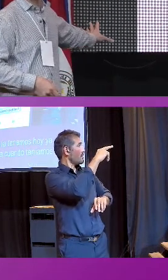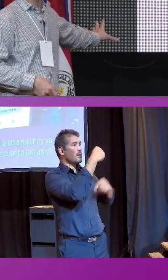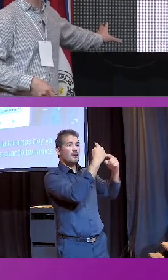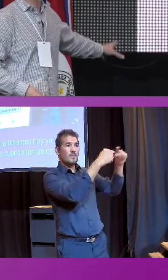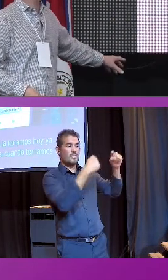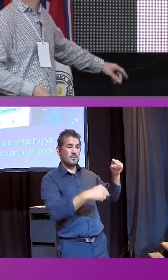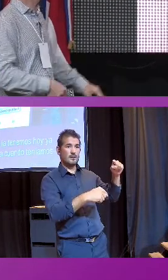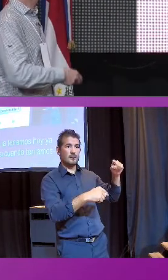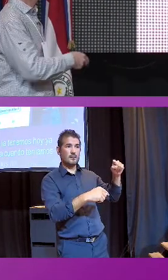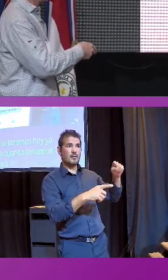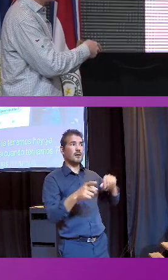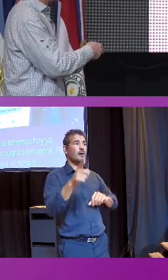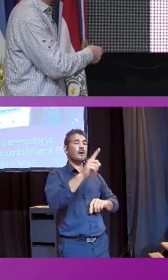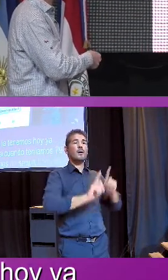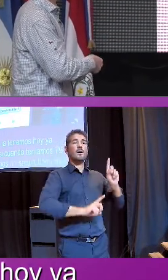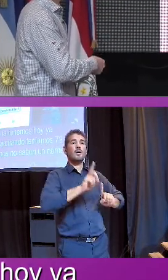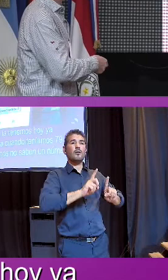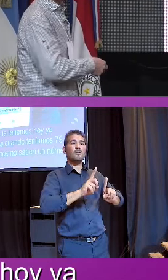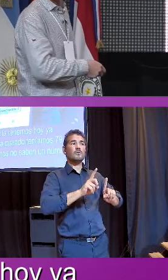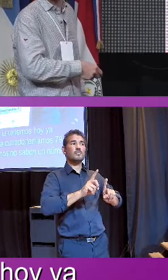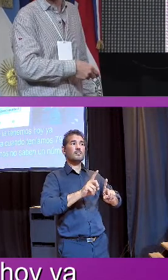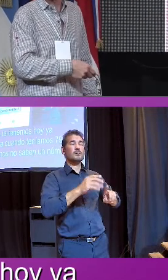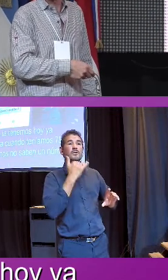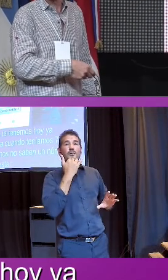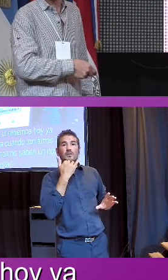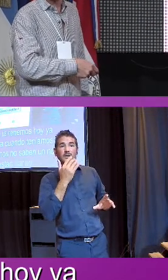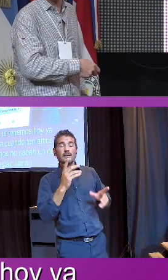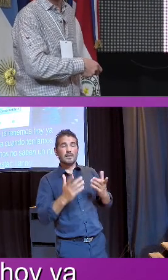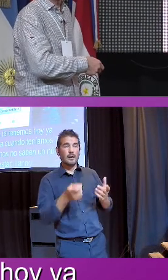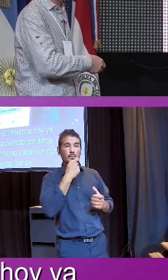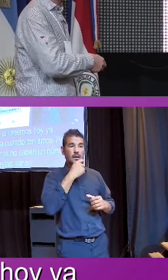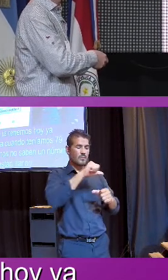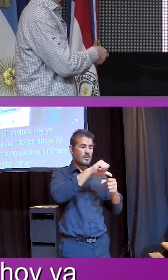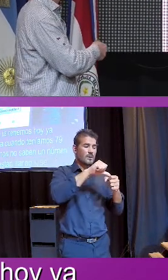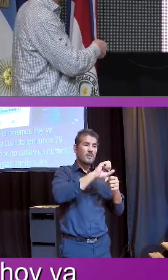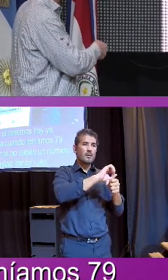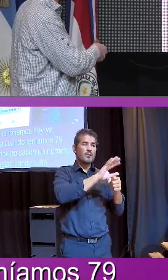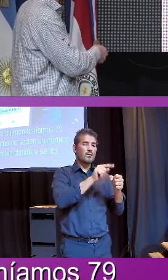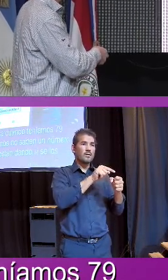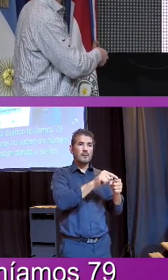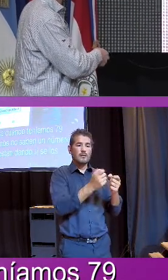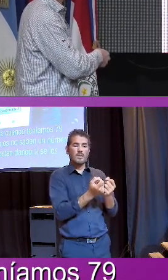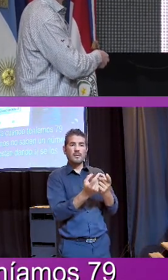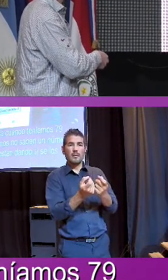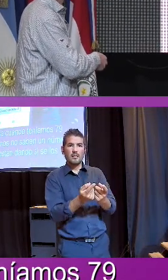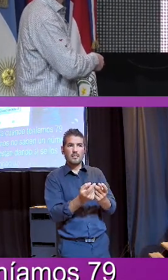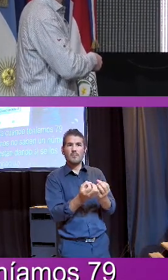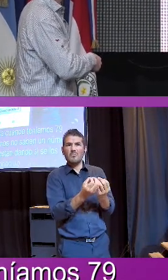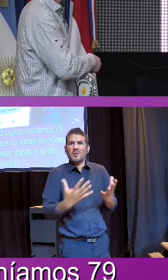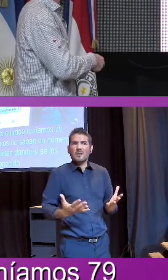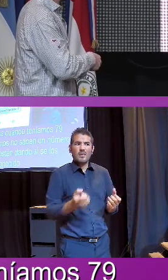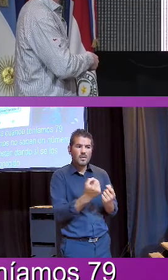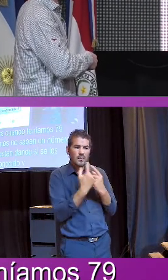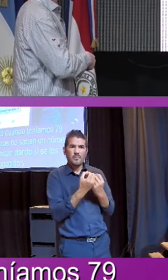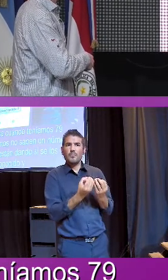de lo que algunos no saben, un número muy importante no sabe lo que le están dando, ¿sí? Se los recomendó el cultivador o algún conocido